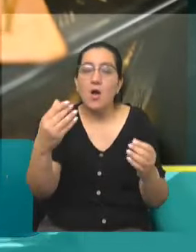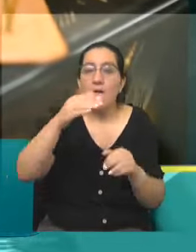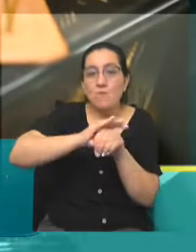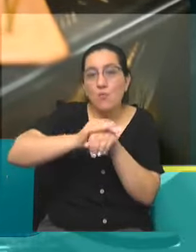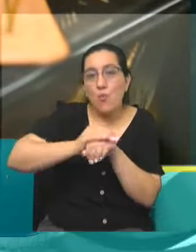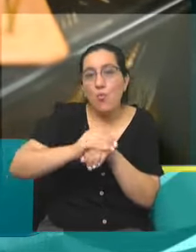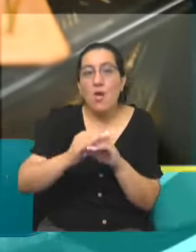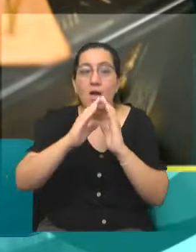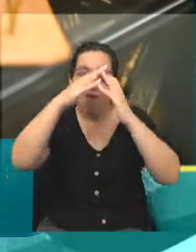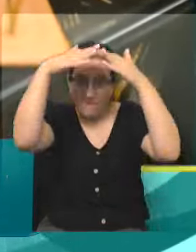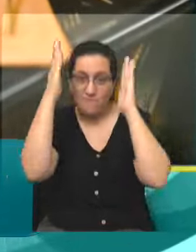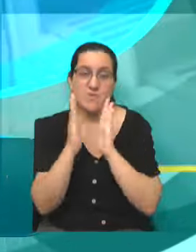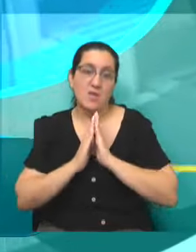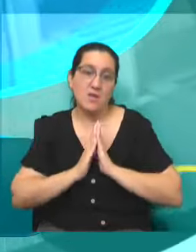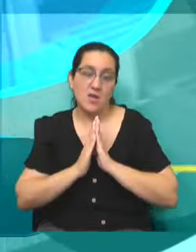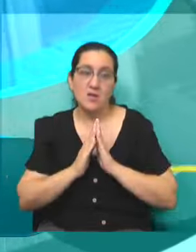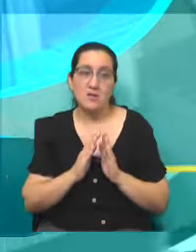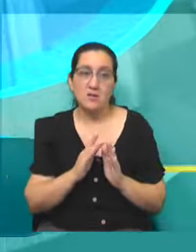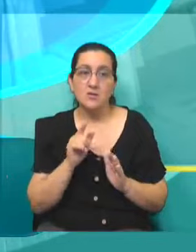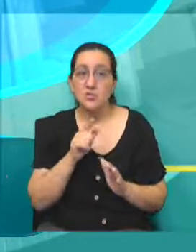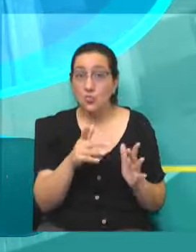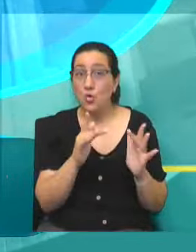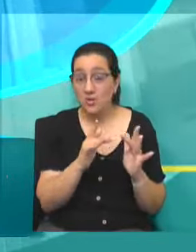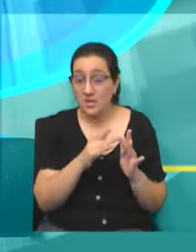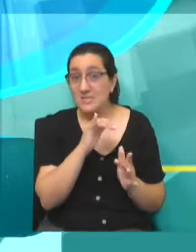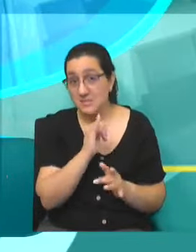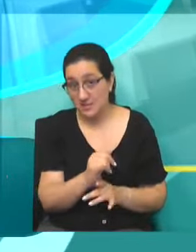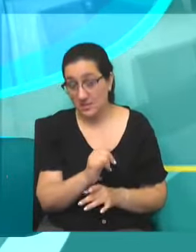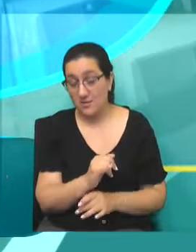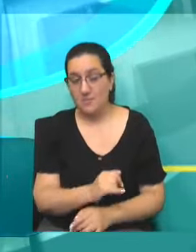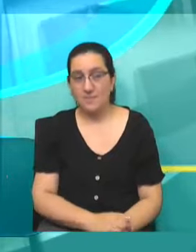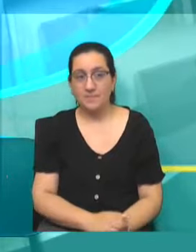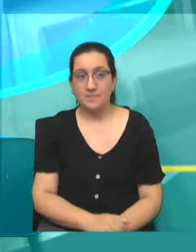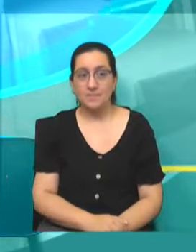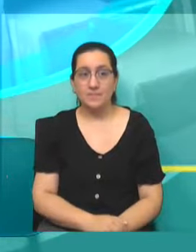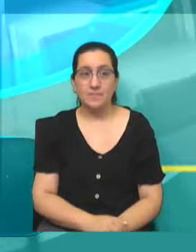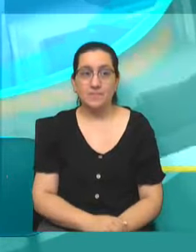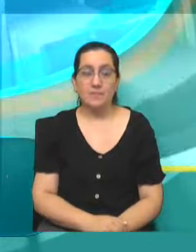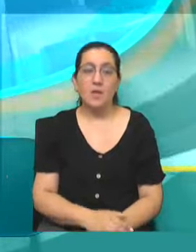vírgenes, todas esas cosas también van ahí. Si tú conectás con eso, sí. ¿Está? No,